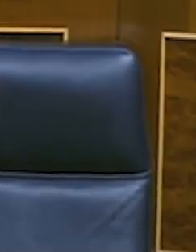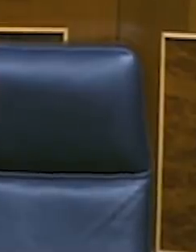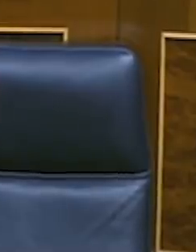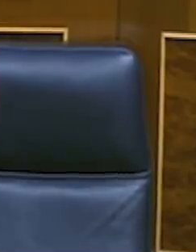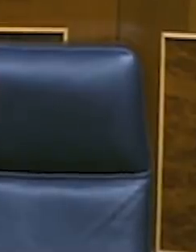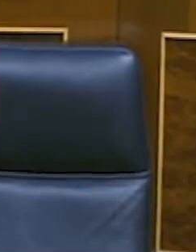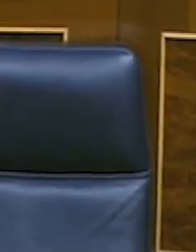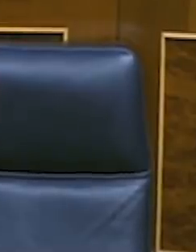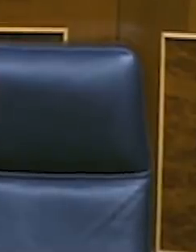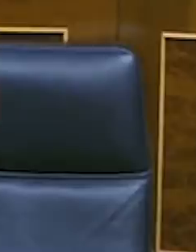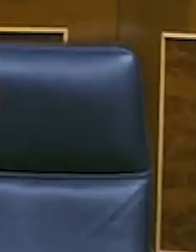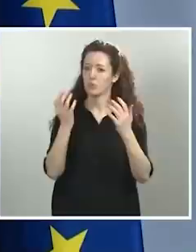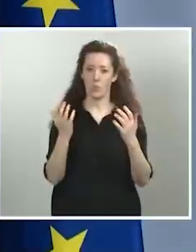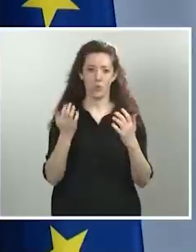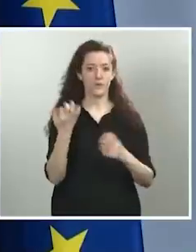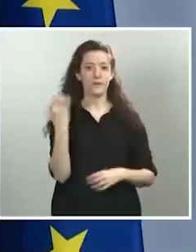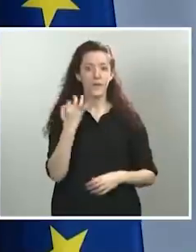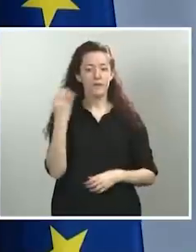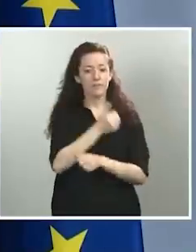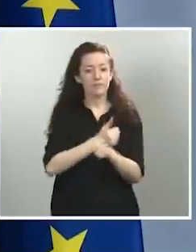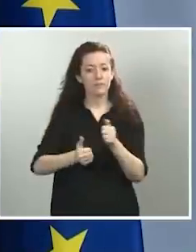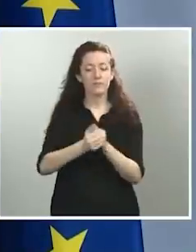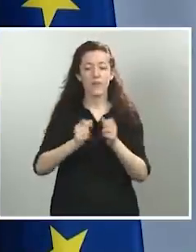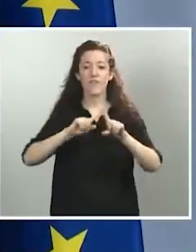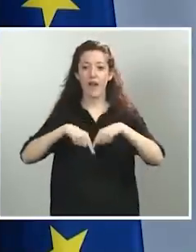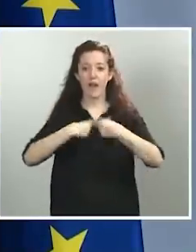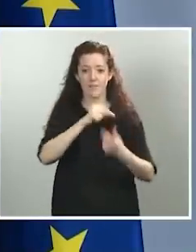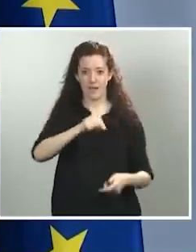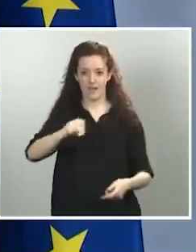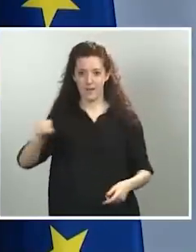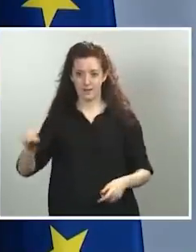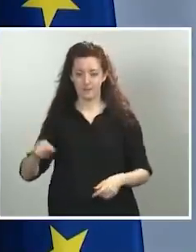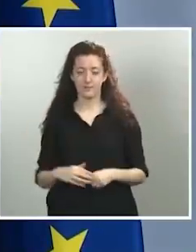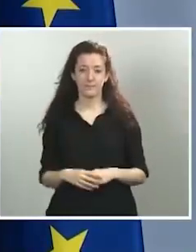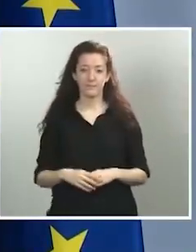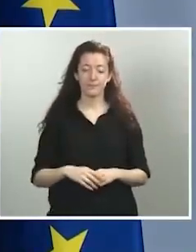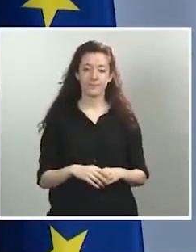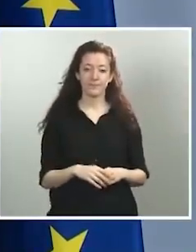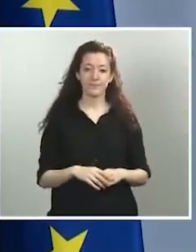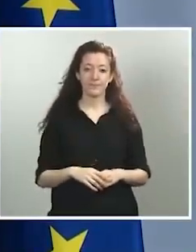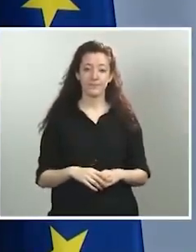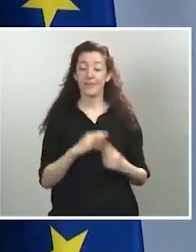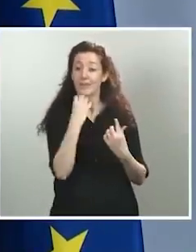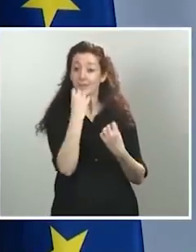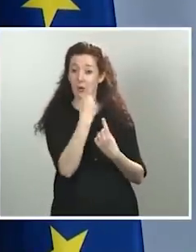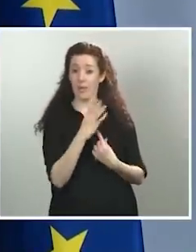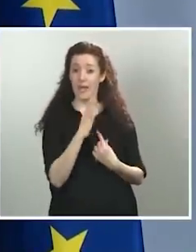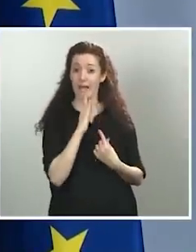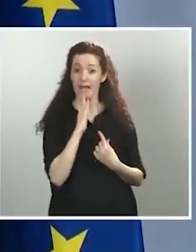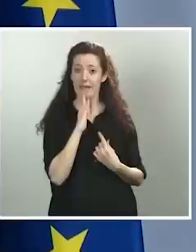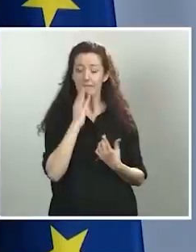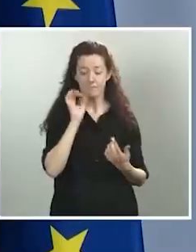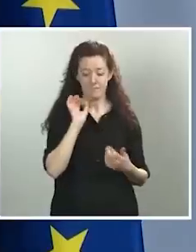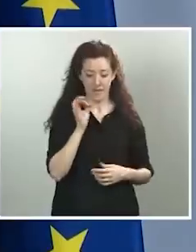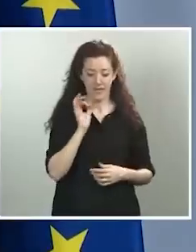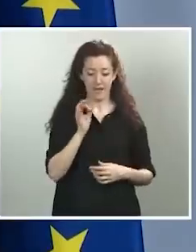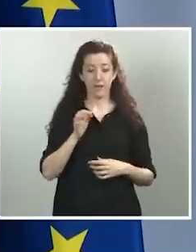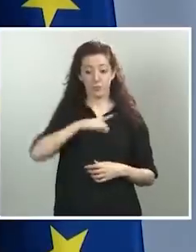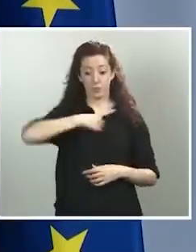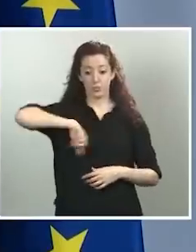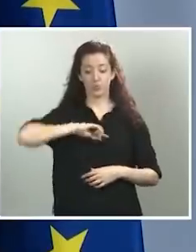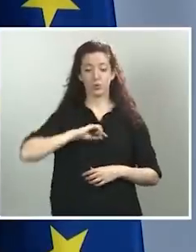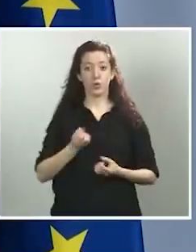gobernar, porque si supieran lo que es gobernar, guardarían el secreto de las reuniones del Consejo de Ministros,